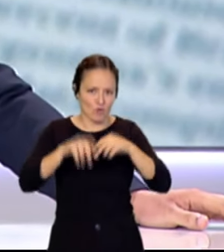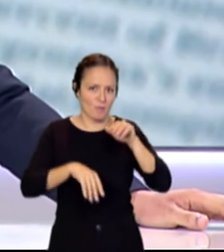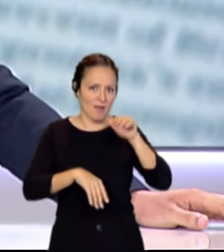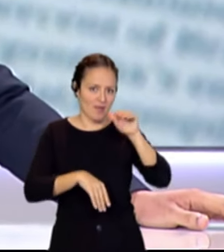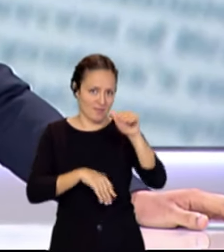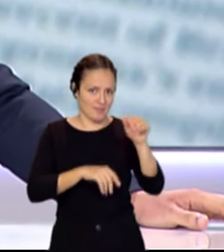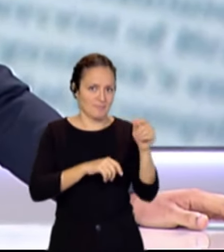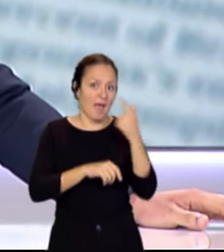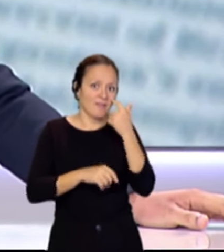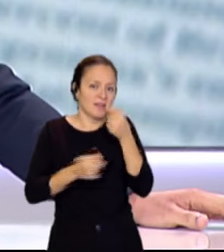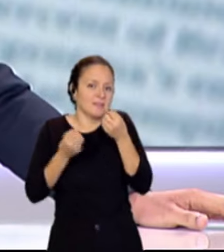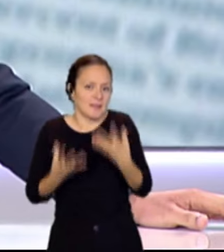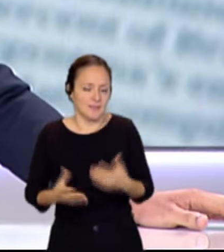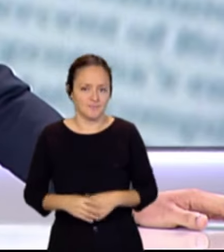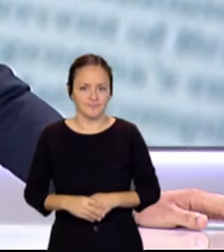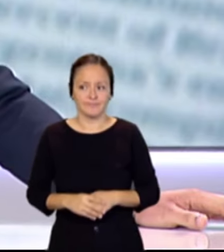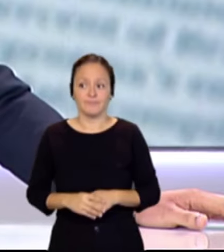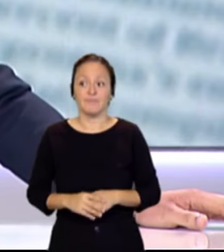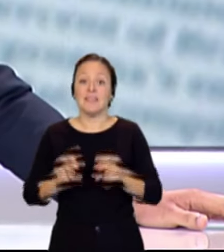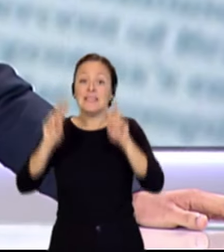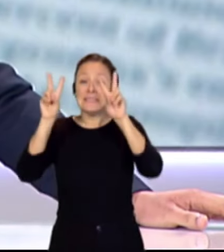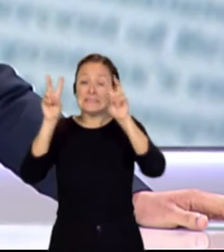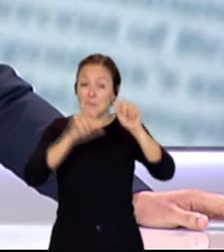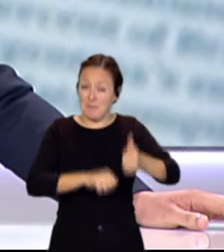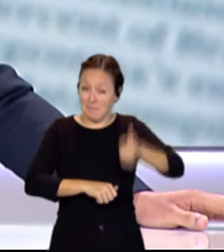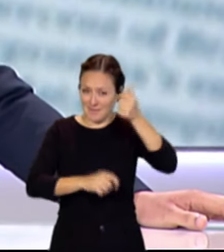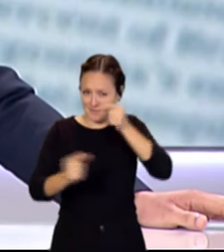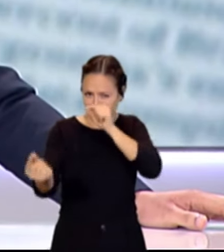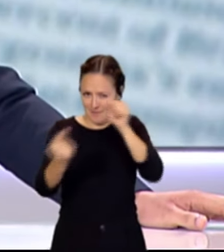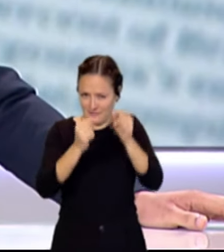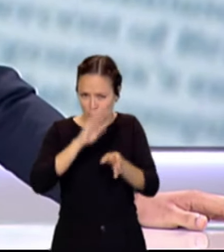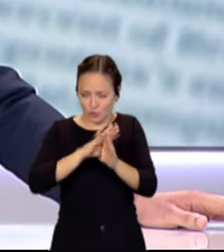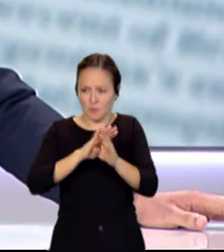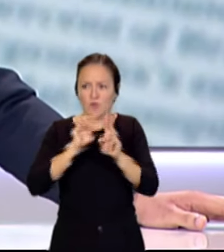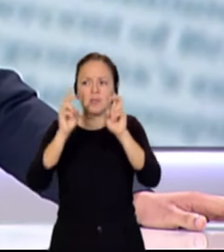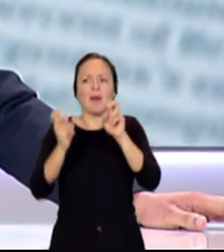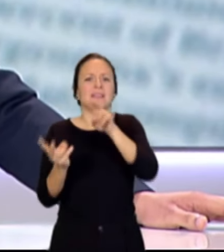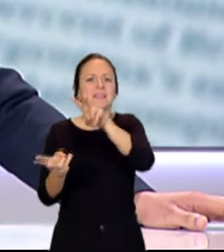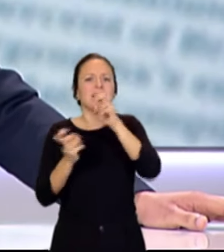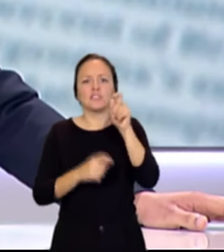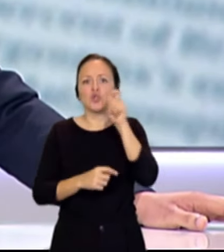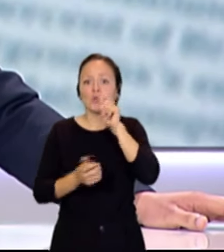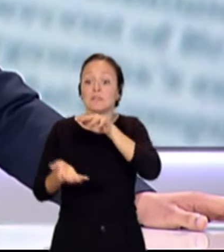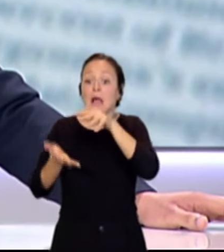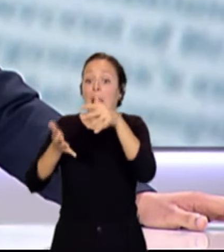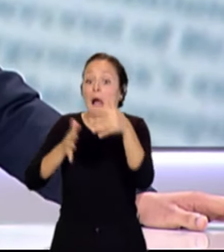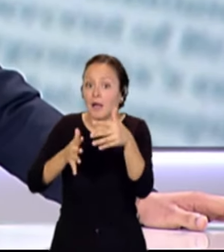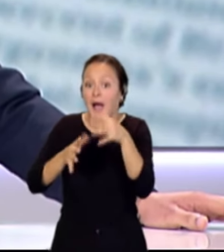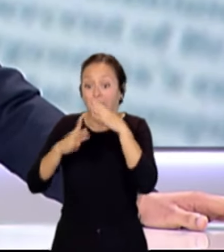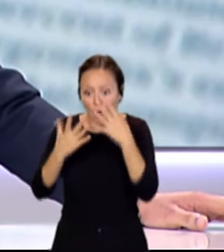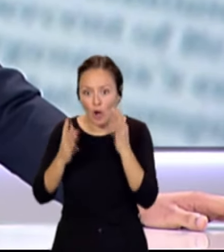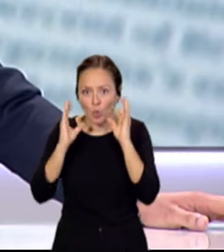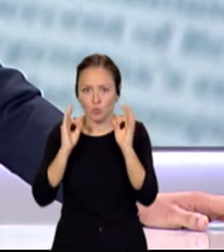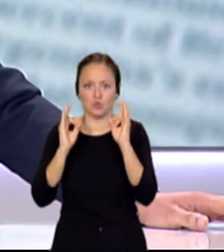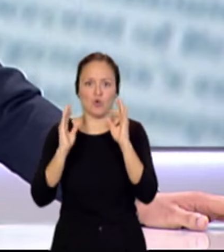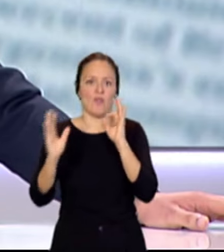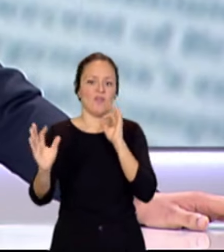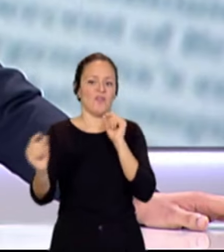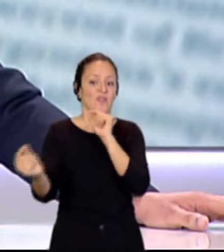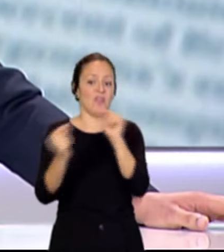seguimos con más asuntos con más debate la implantación de una tasa turística está Precisamente en eso en el debate los expertos